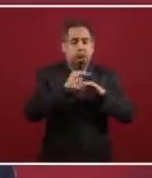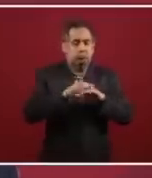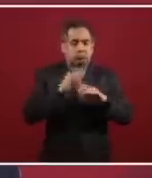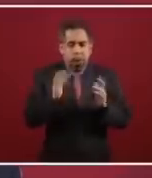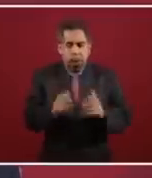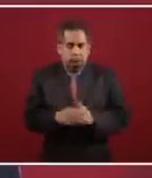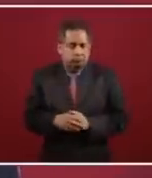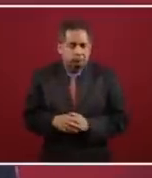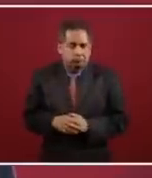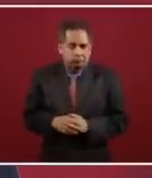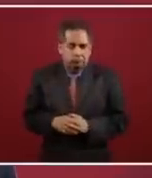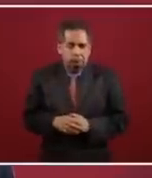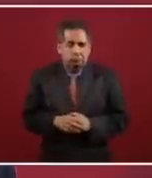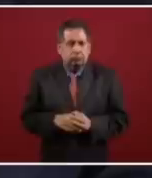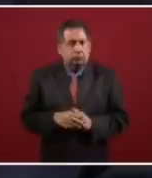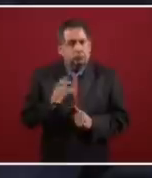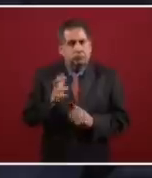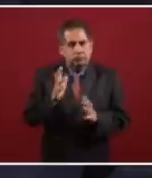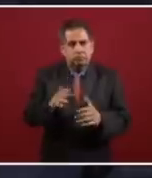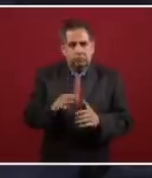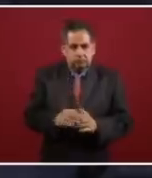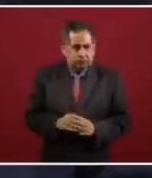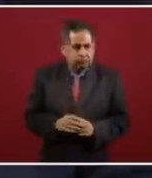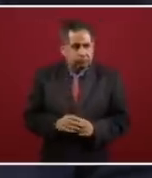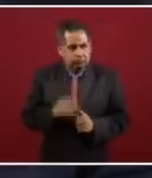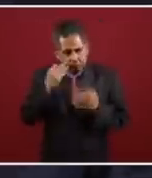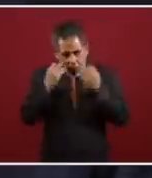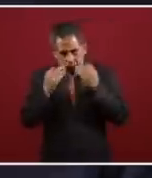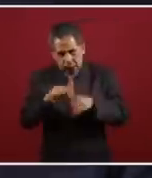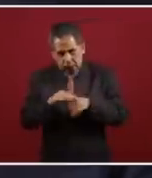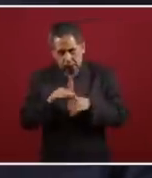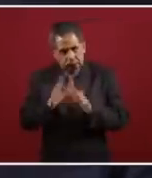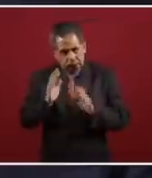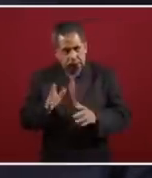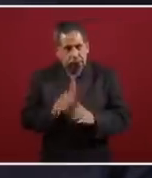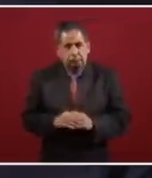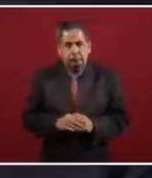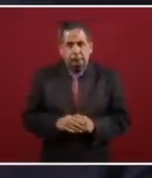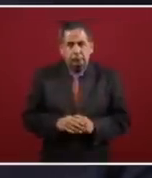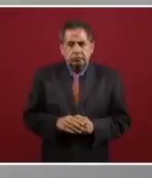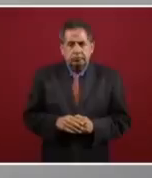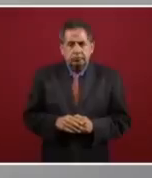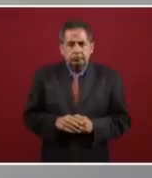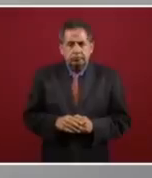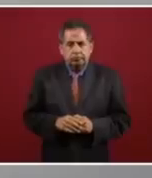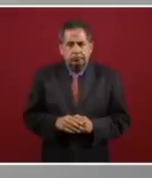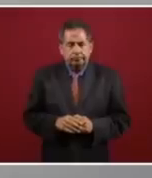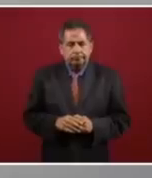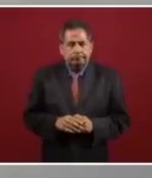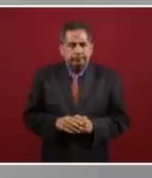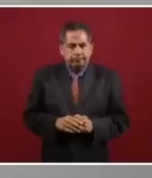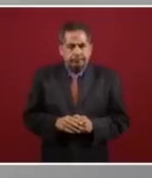tiendas. Esto ya lo tenemos